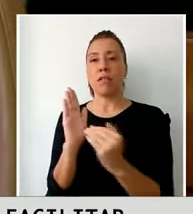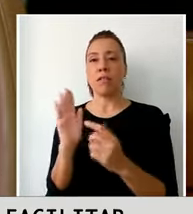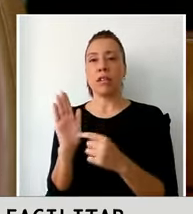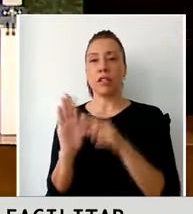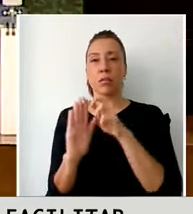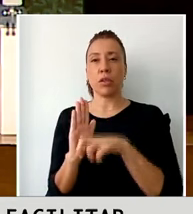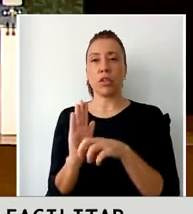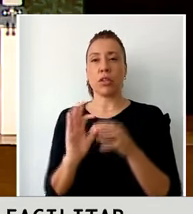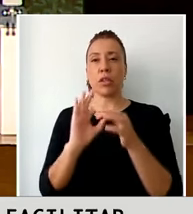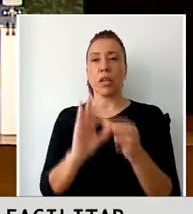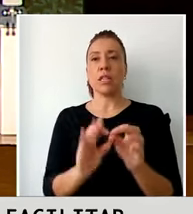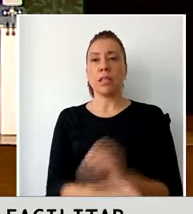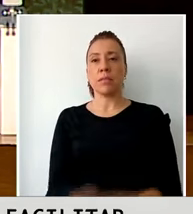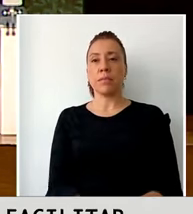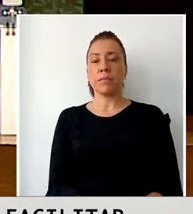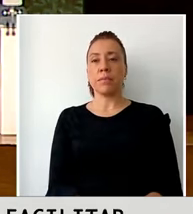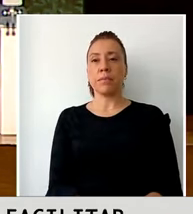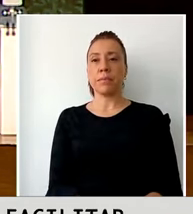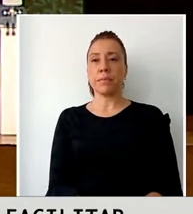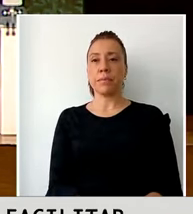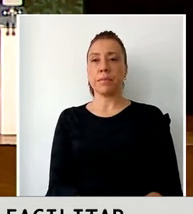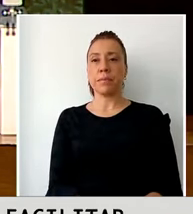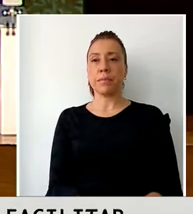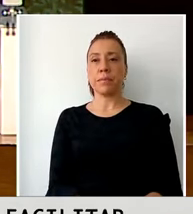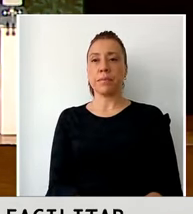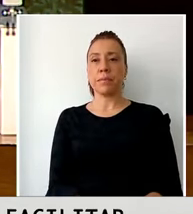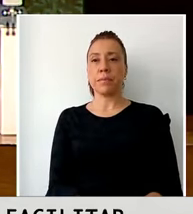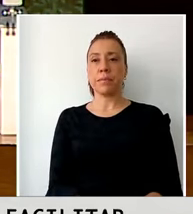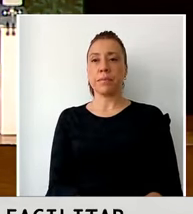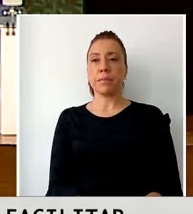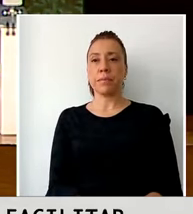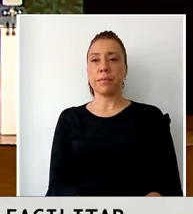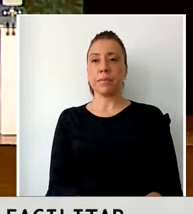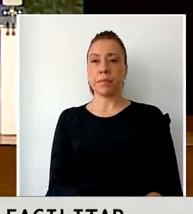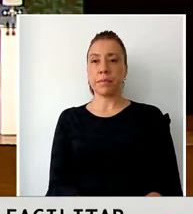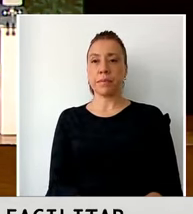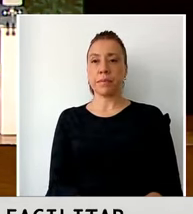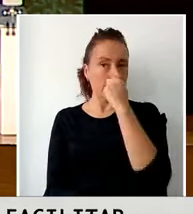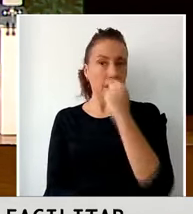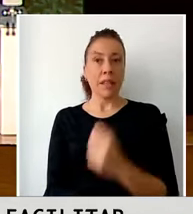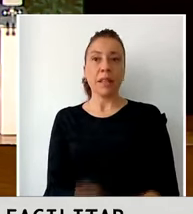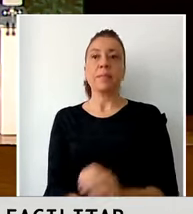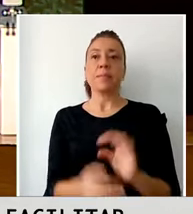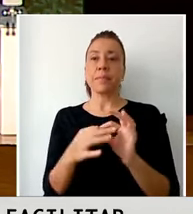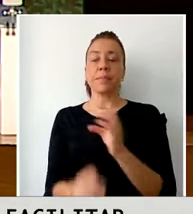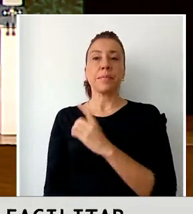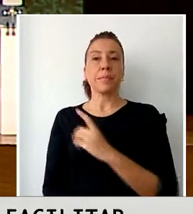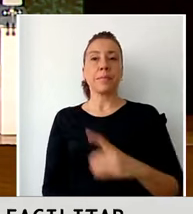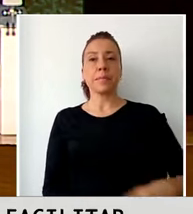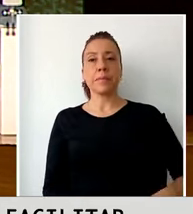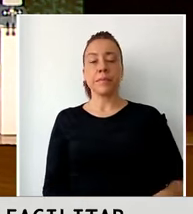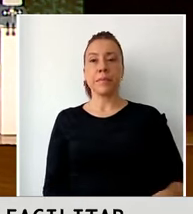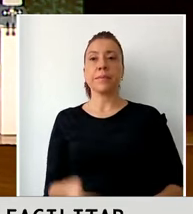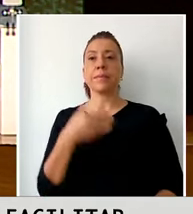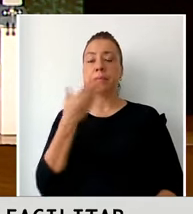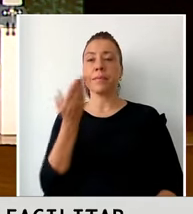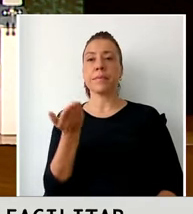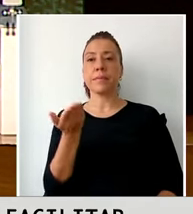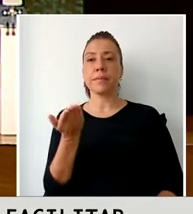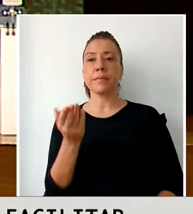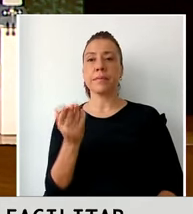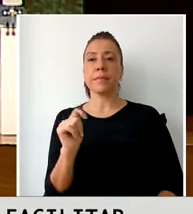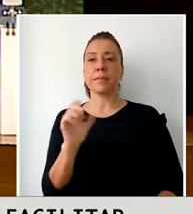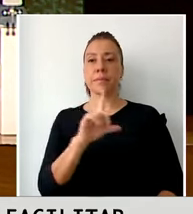gracias muchas gracias diputado Olivera tiene la palabra a continuación la diputada Carolina Tello